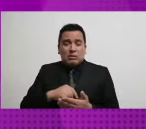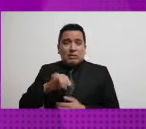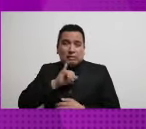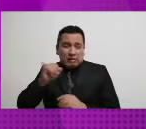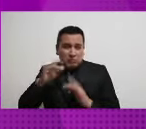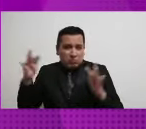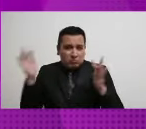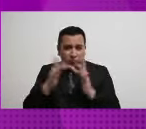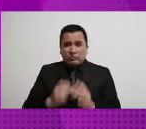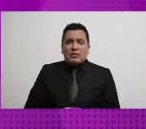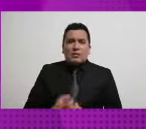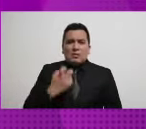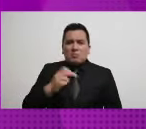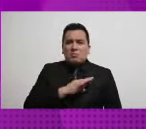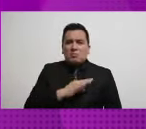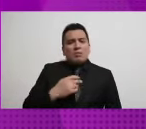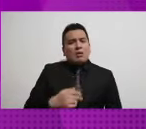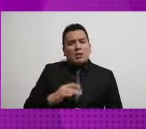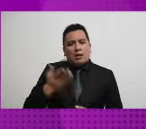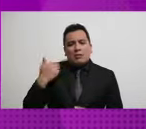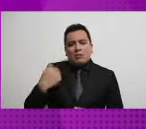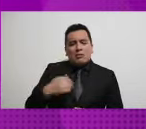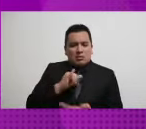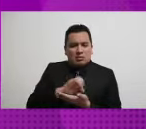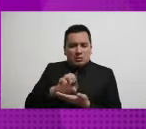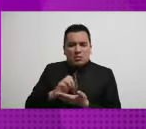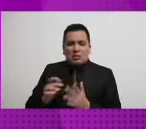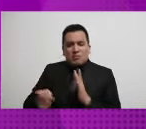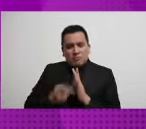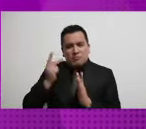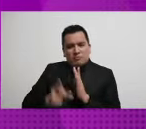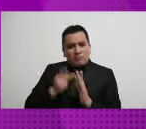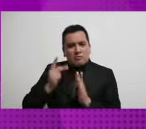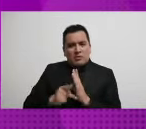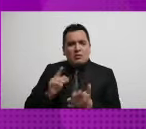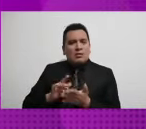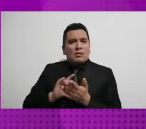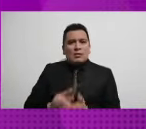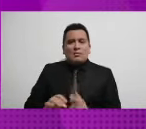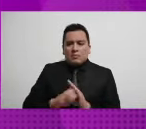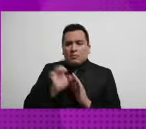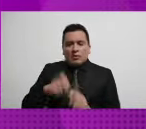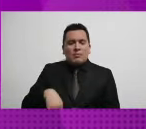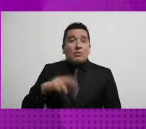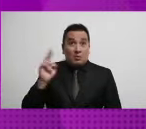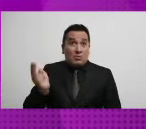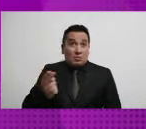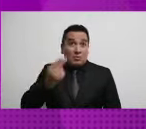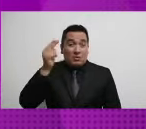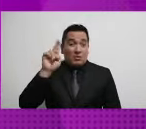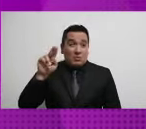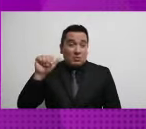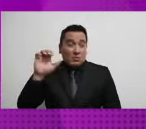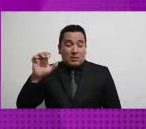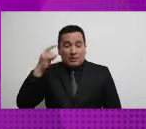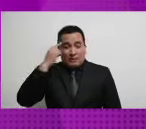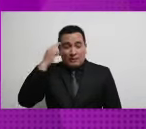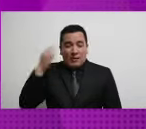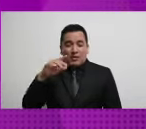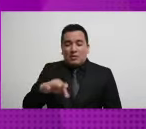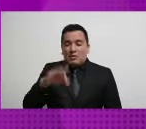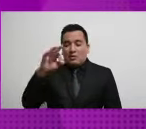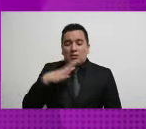ha coadyuvado en la realización de varios procesos electorales dentro de la propia Universidad Autónoma de Coahuila